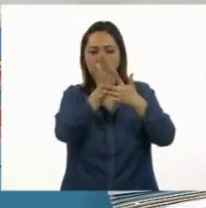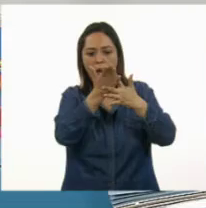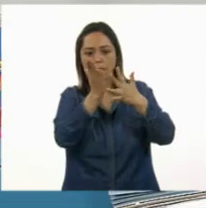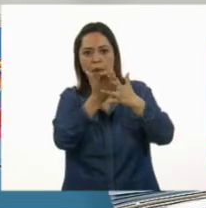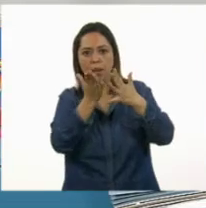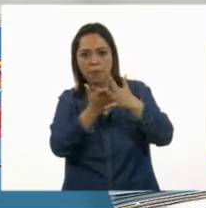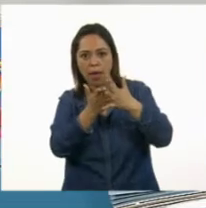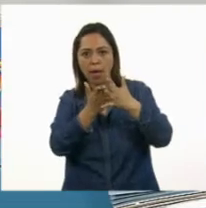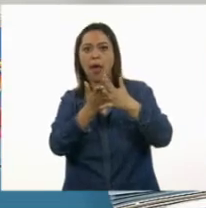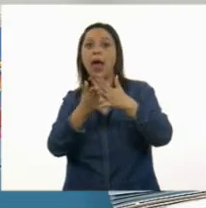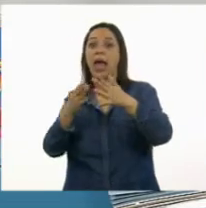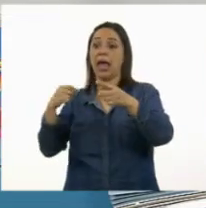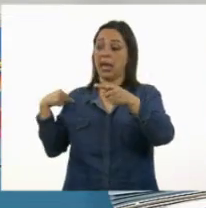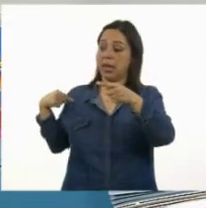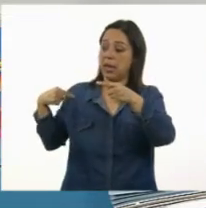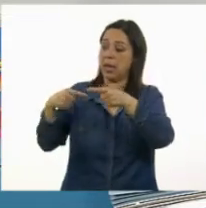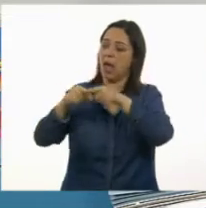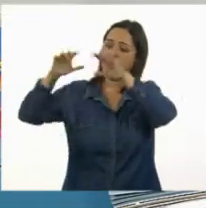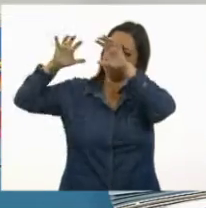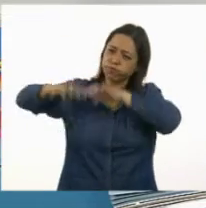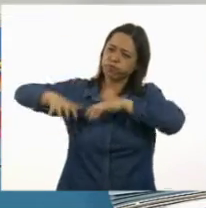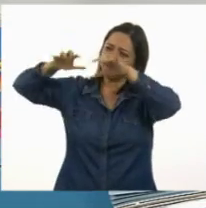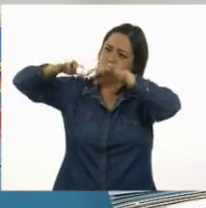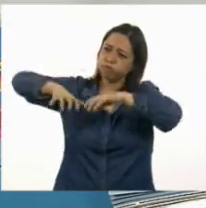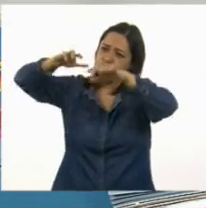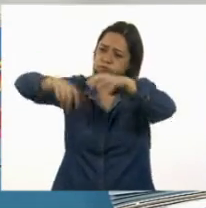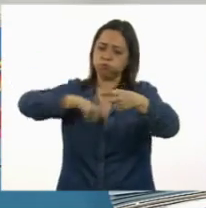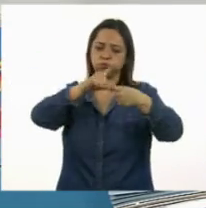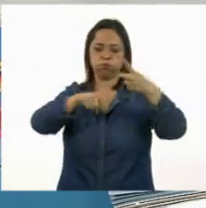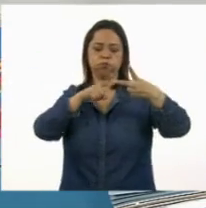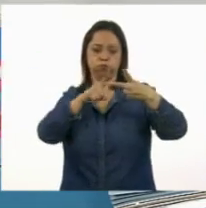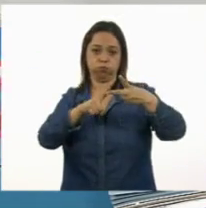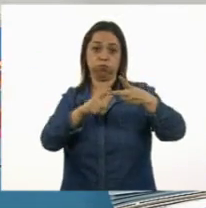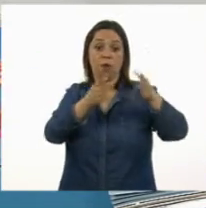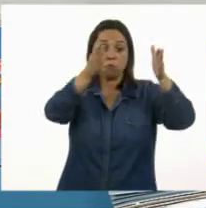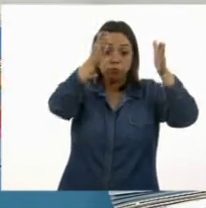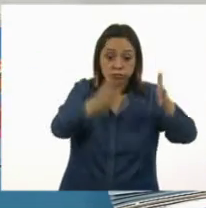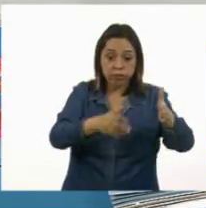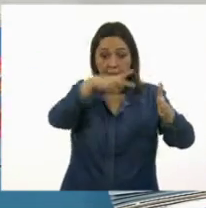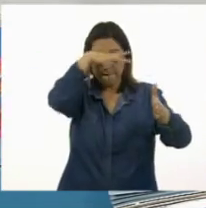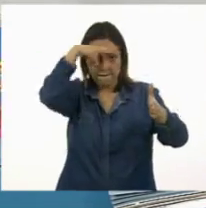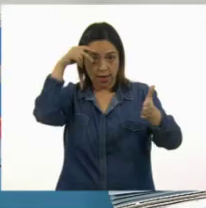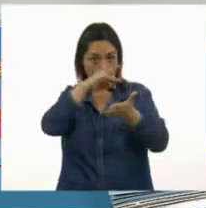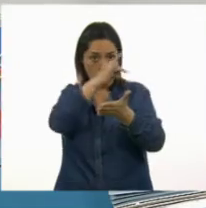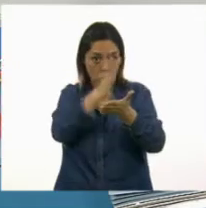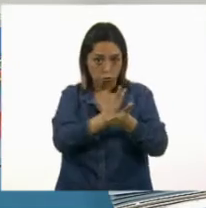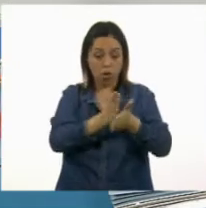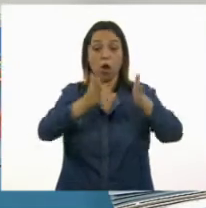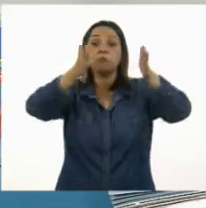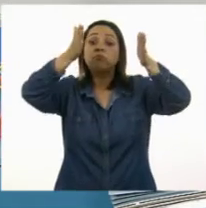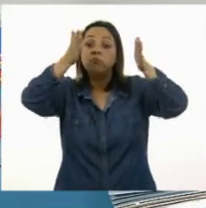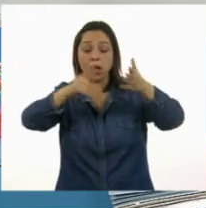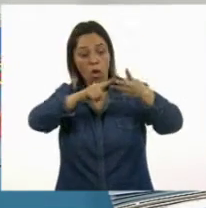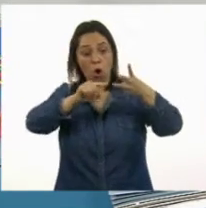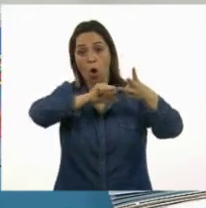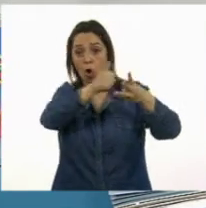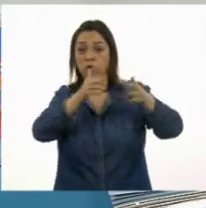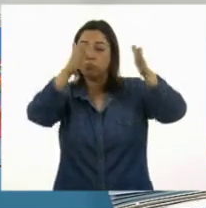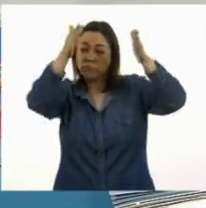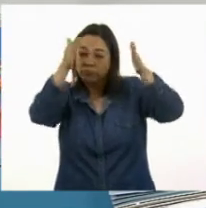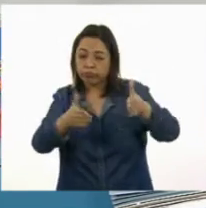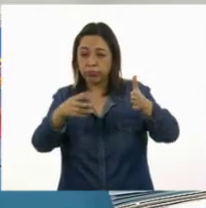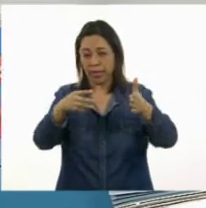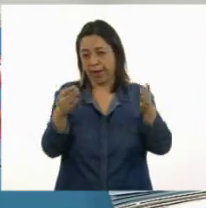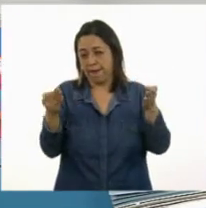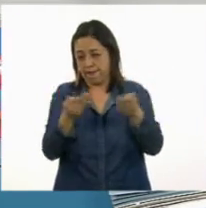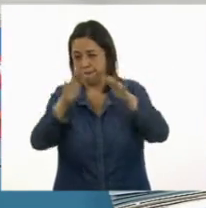año, con lluvias en verano y con lluvias en invierno. Y al norte de América encontramos el clima frío